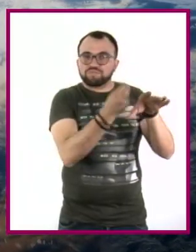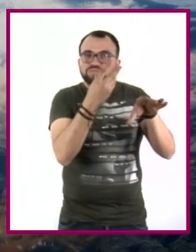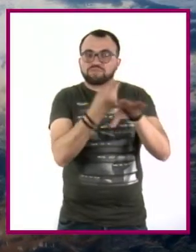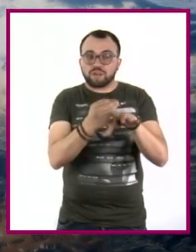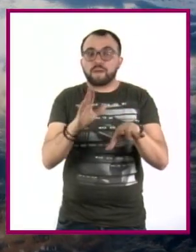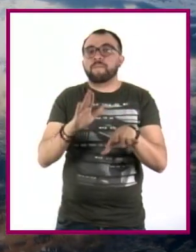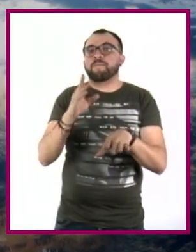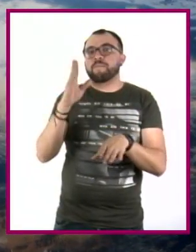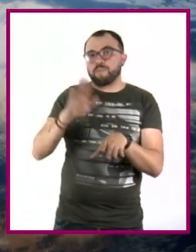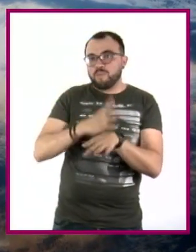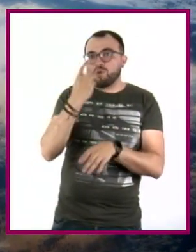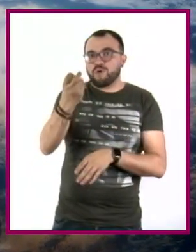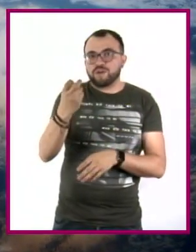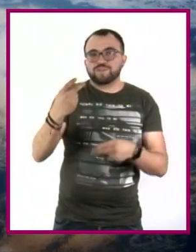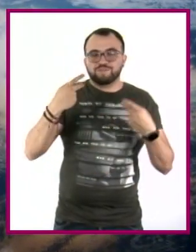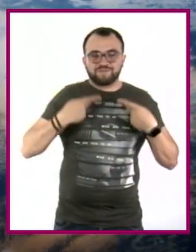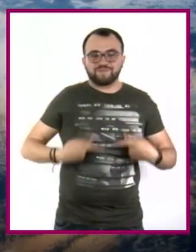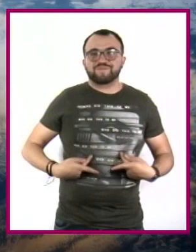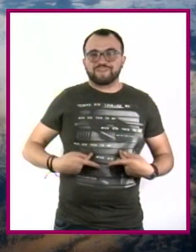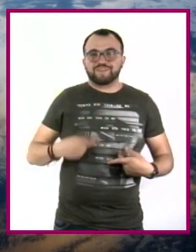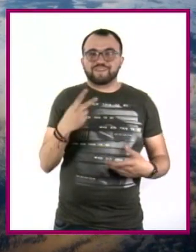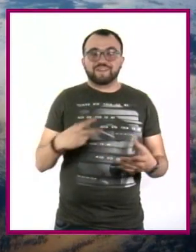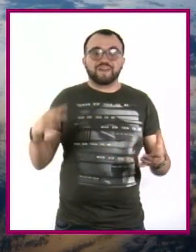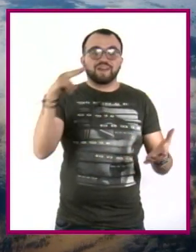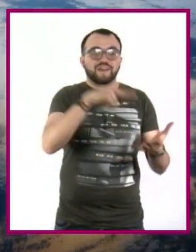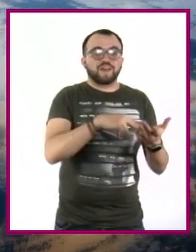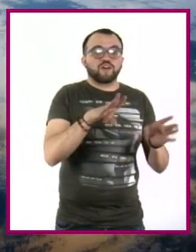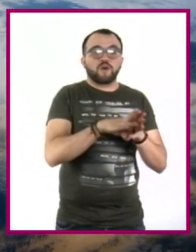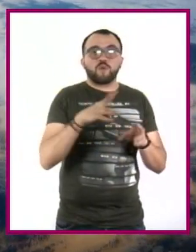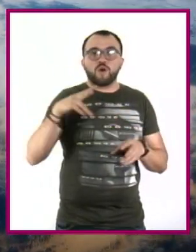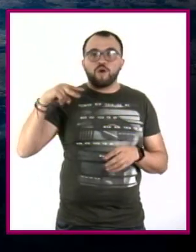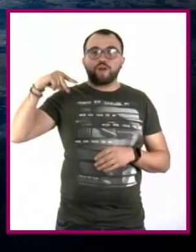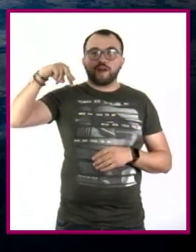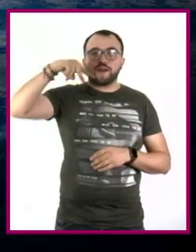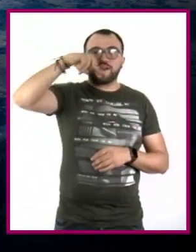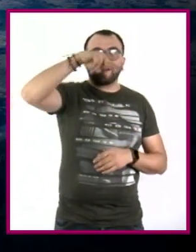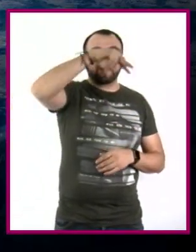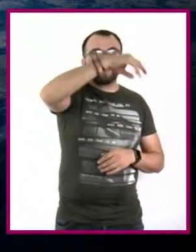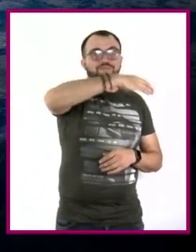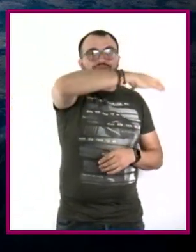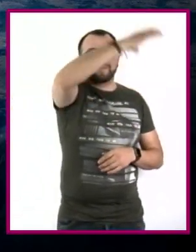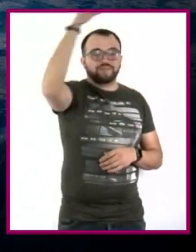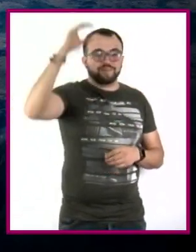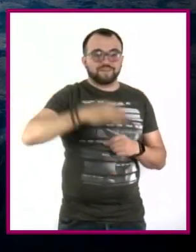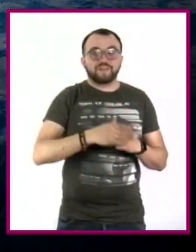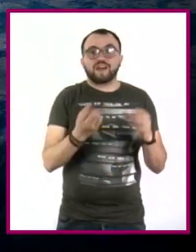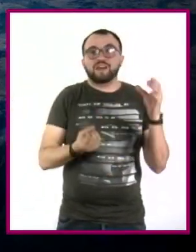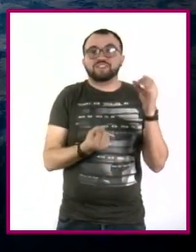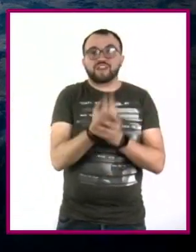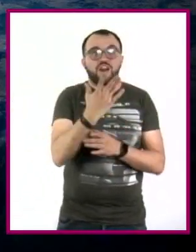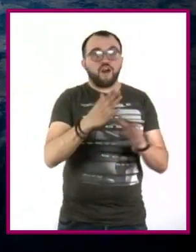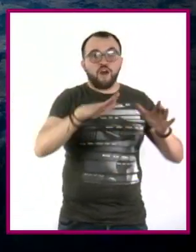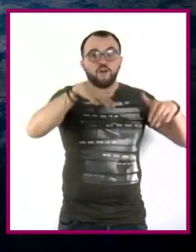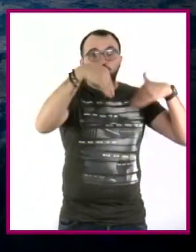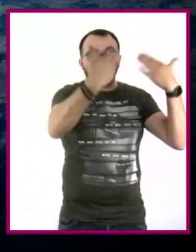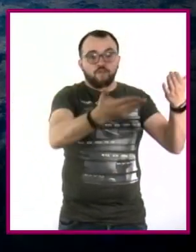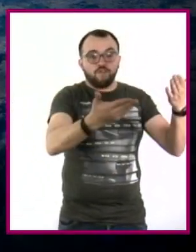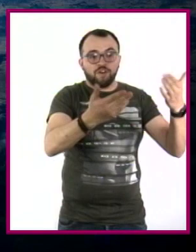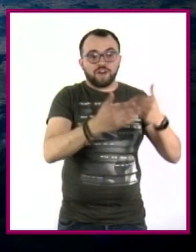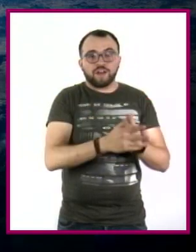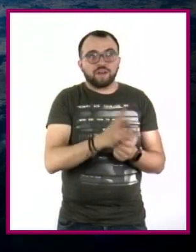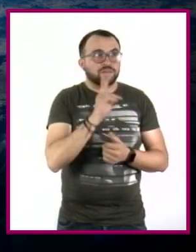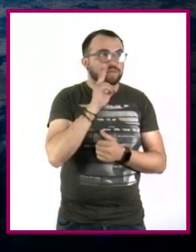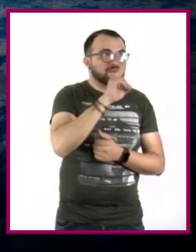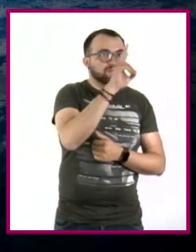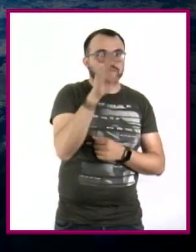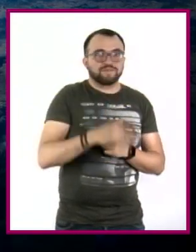los astronautas tienen que hacer lo que le llaman caminatas espaciales, es decir, salir fuera de la estación. No